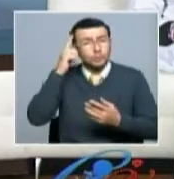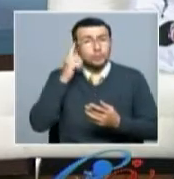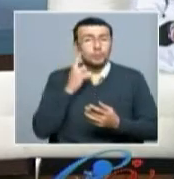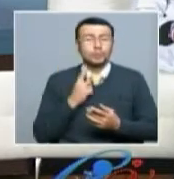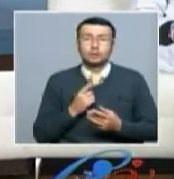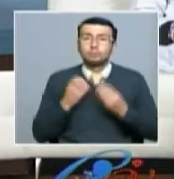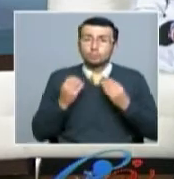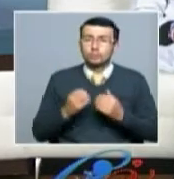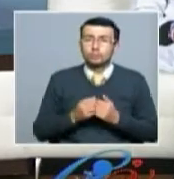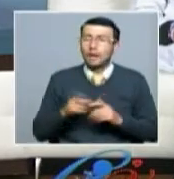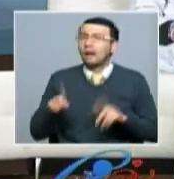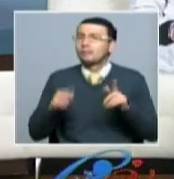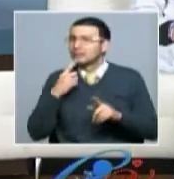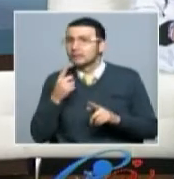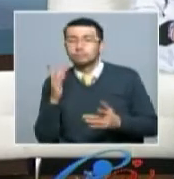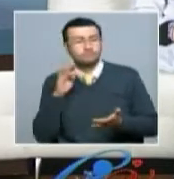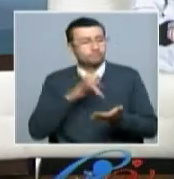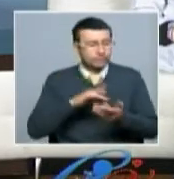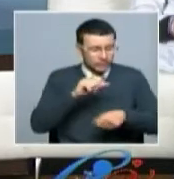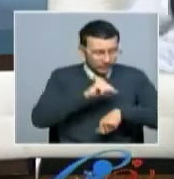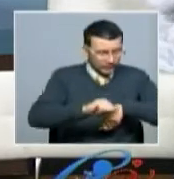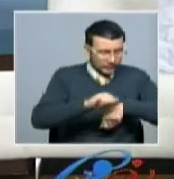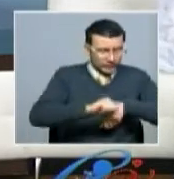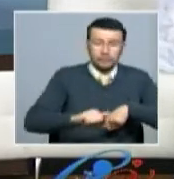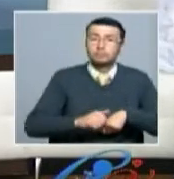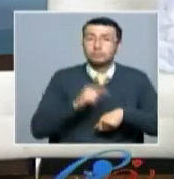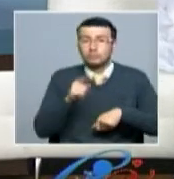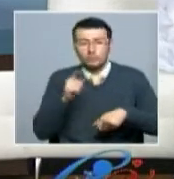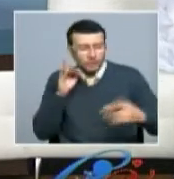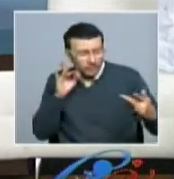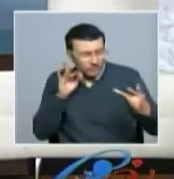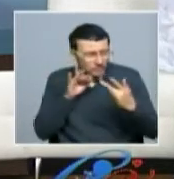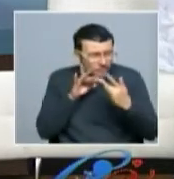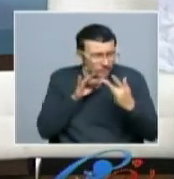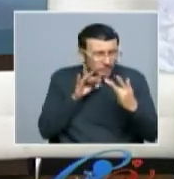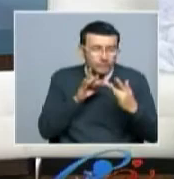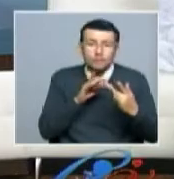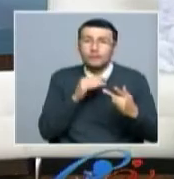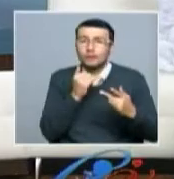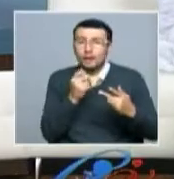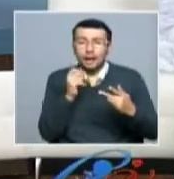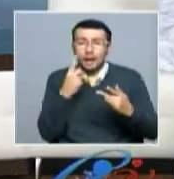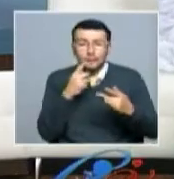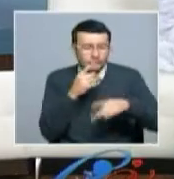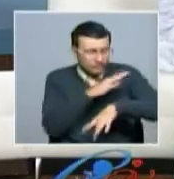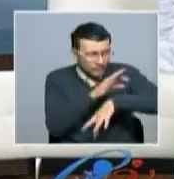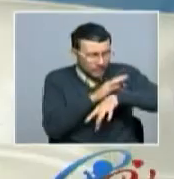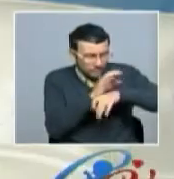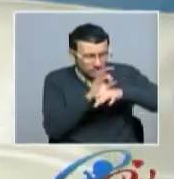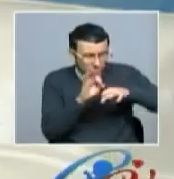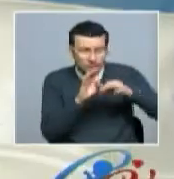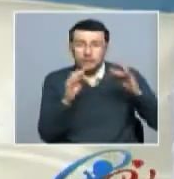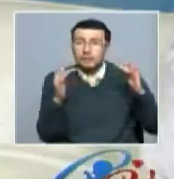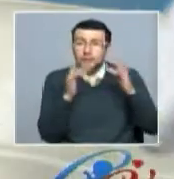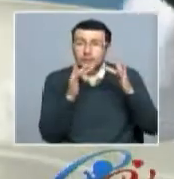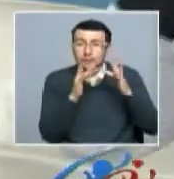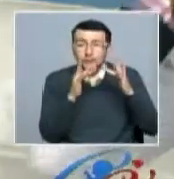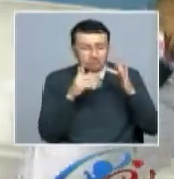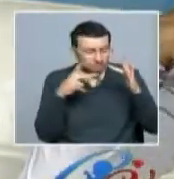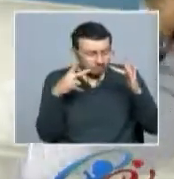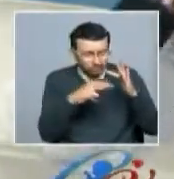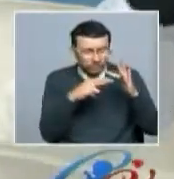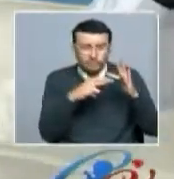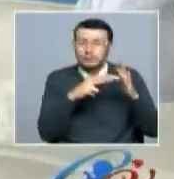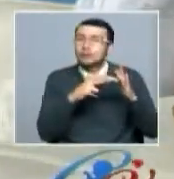una simpatectomía. Simpatectomía. Entonces me tuvieron que ir allá a ese nervio y coger una parte del nervio y cortarlo para que